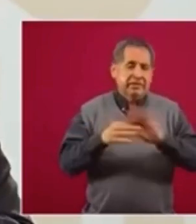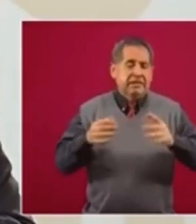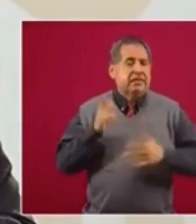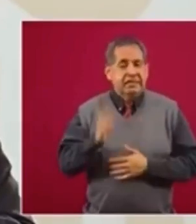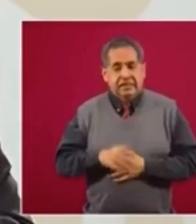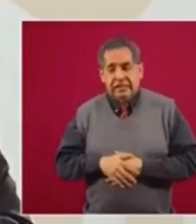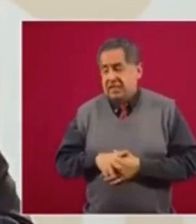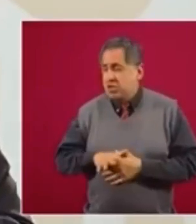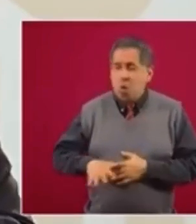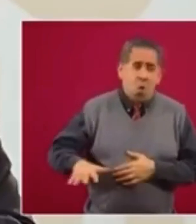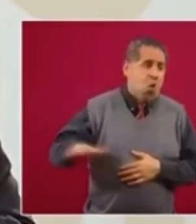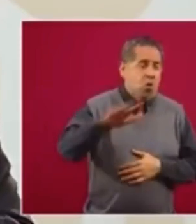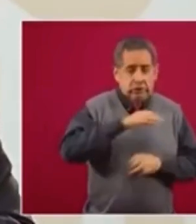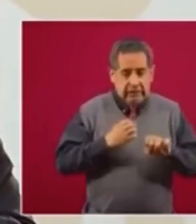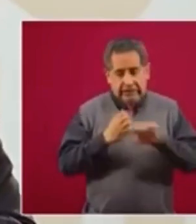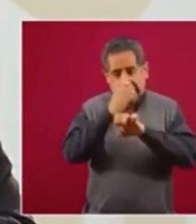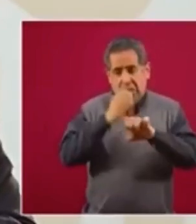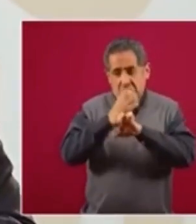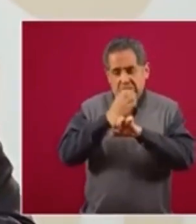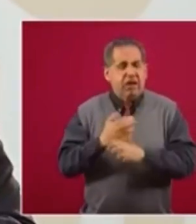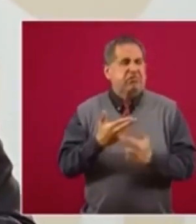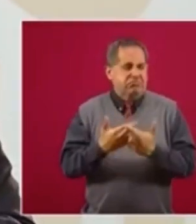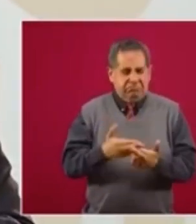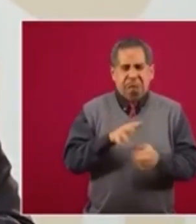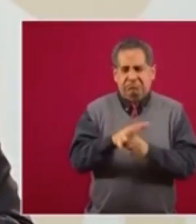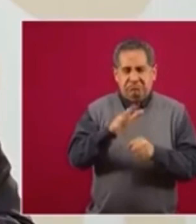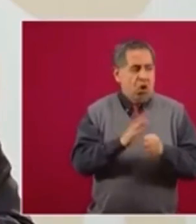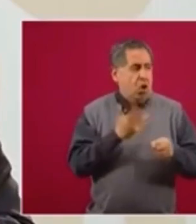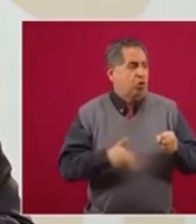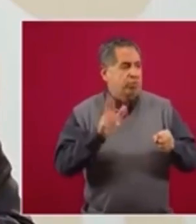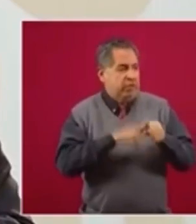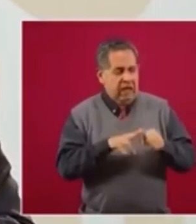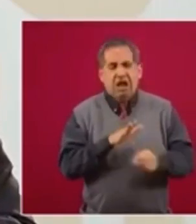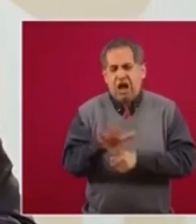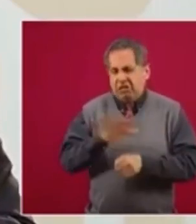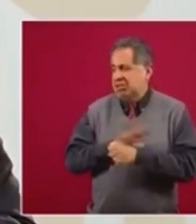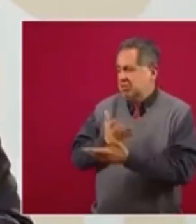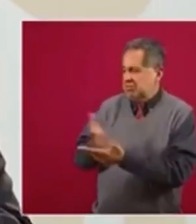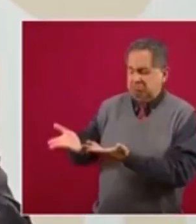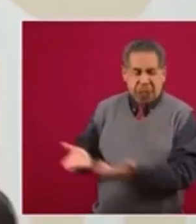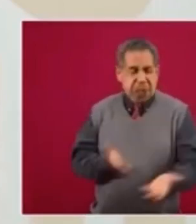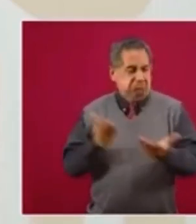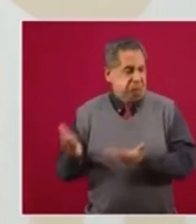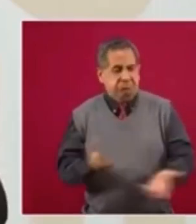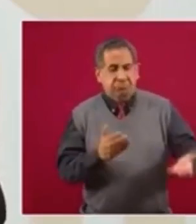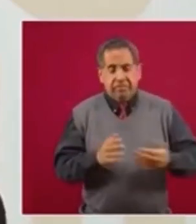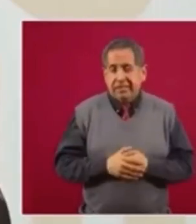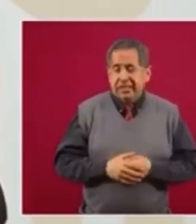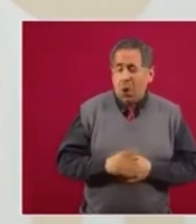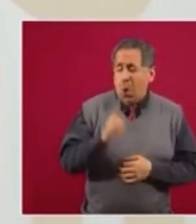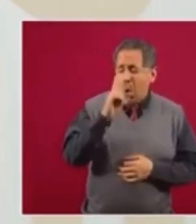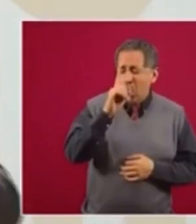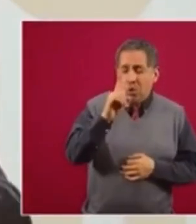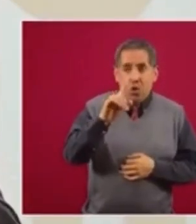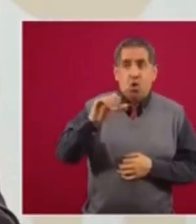en todas las entidades federativas hay capacidad hospitalaria para atender a cualquier enfermo. Lo que fue una tragedia